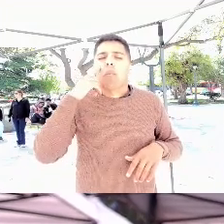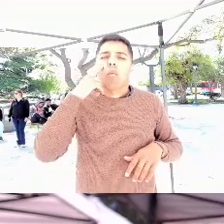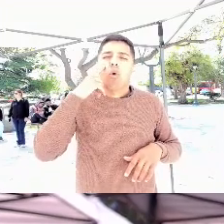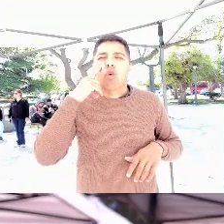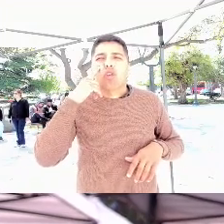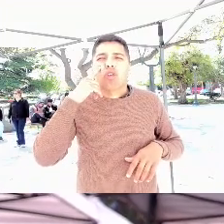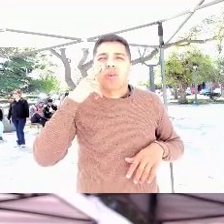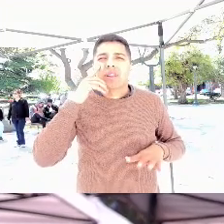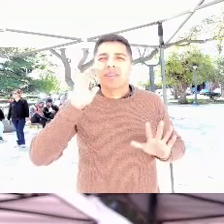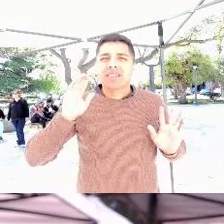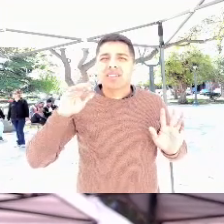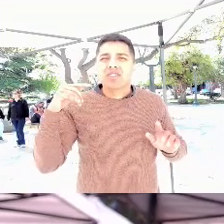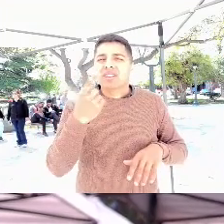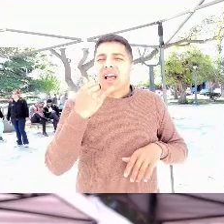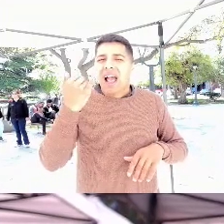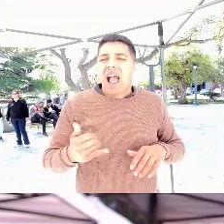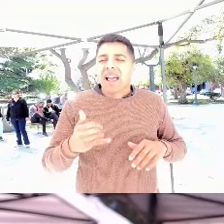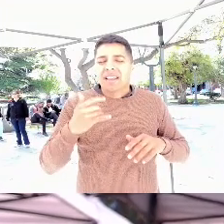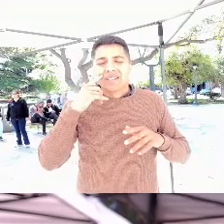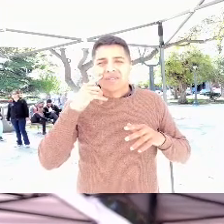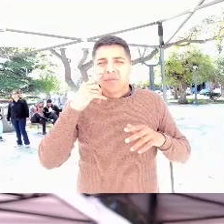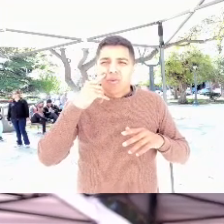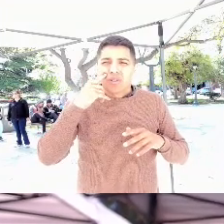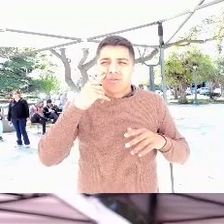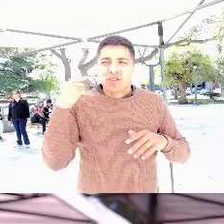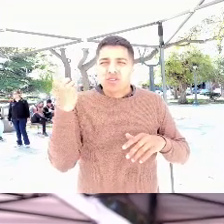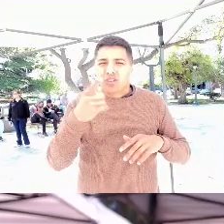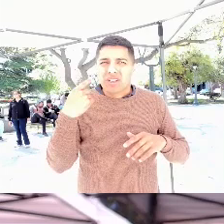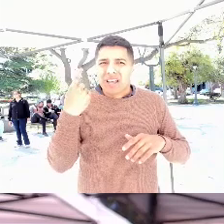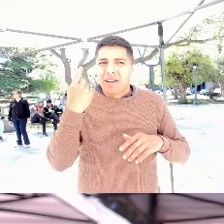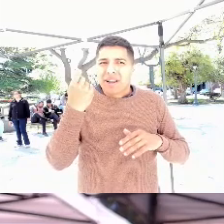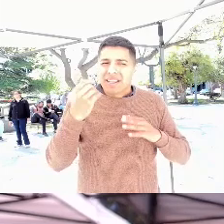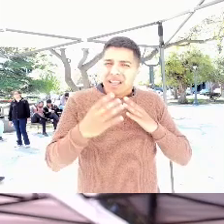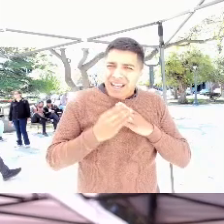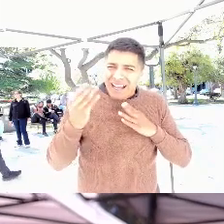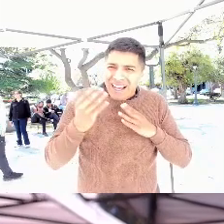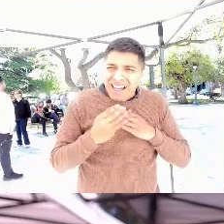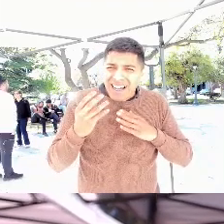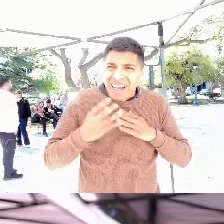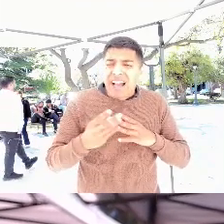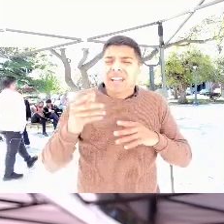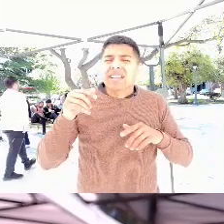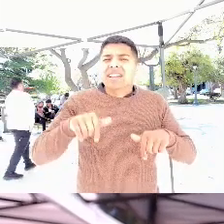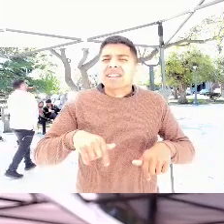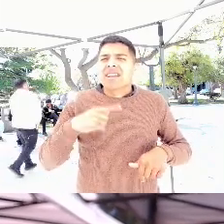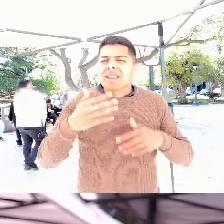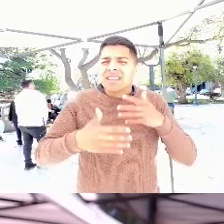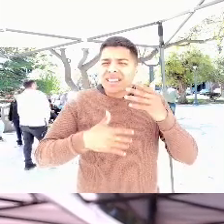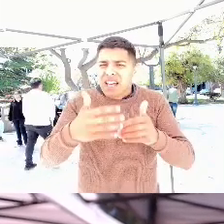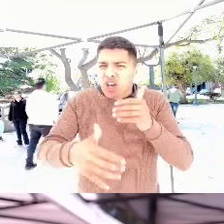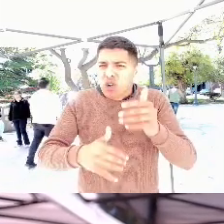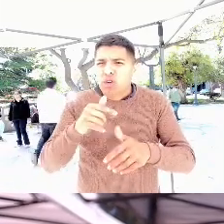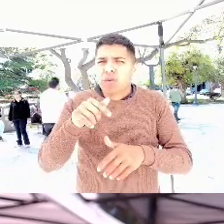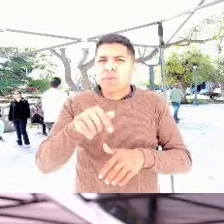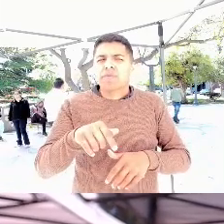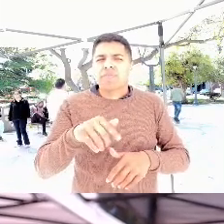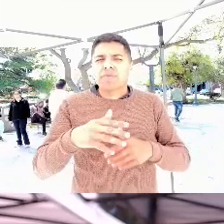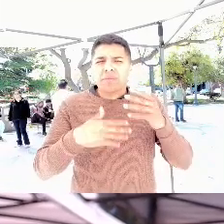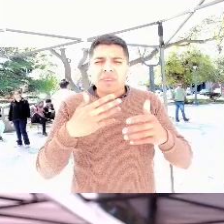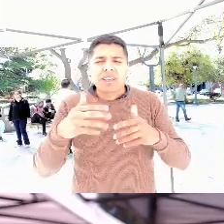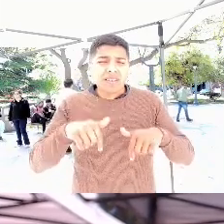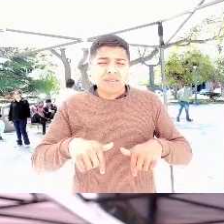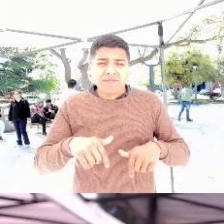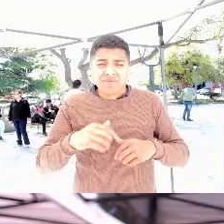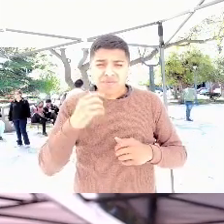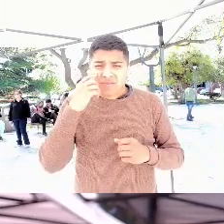las herramientas que posee, invierte en obras que hacen al desarrollo económico del